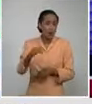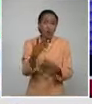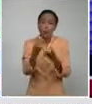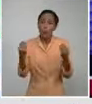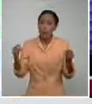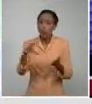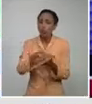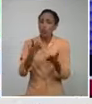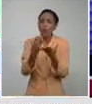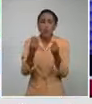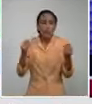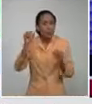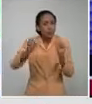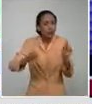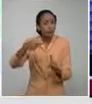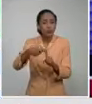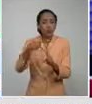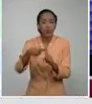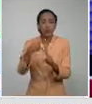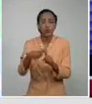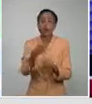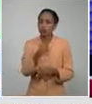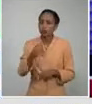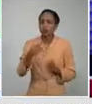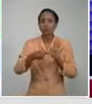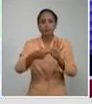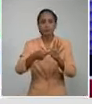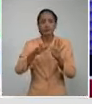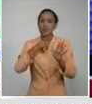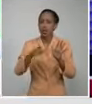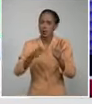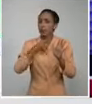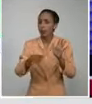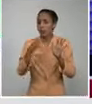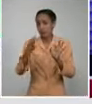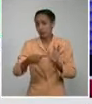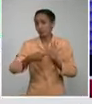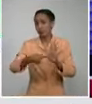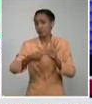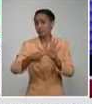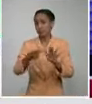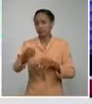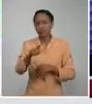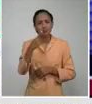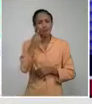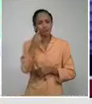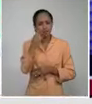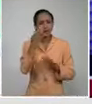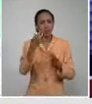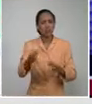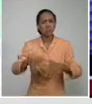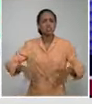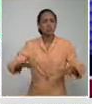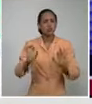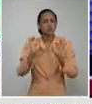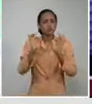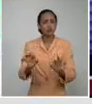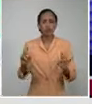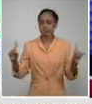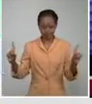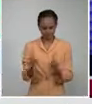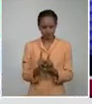territorios que hemos ido ejemplificando, ilustrando cuál es la situación. En resumen,